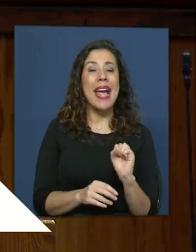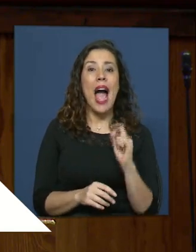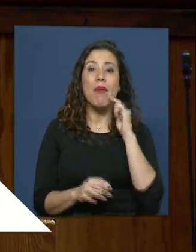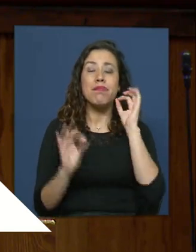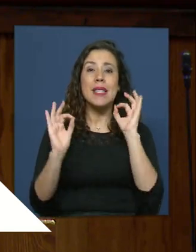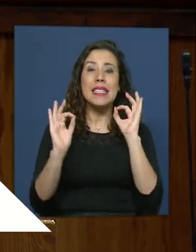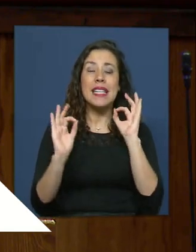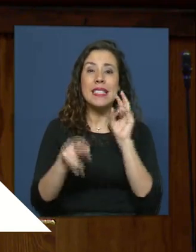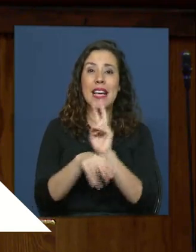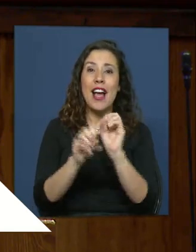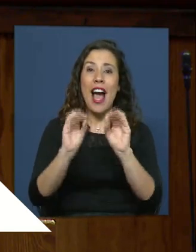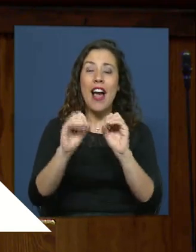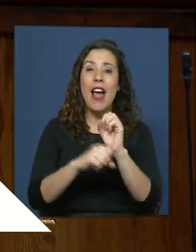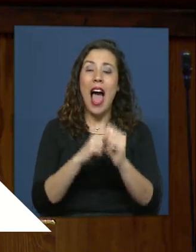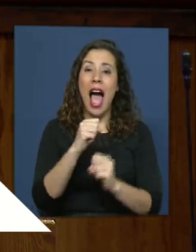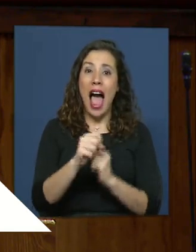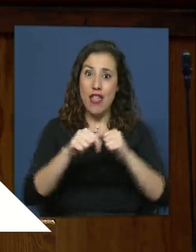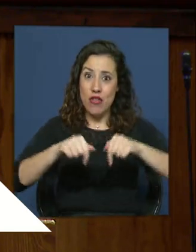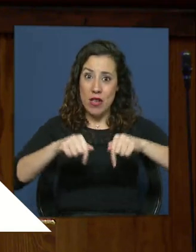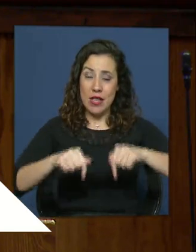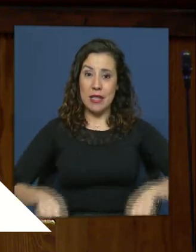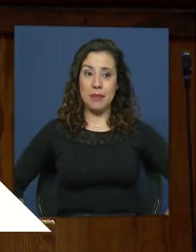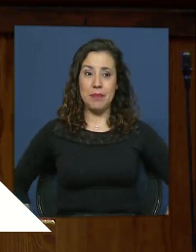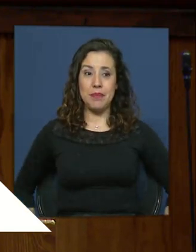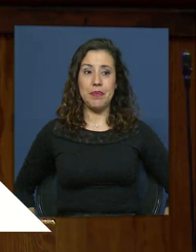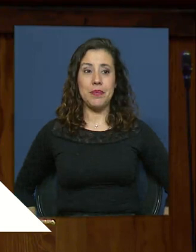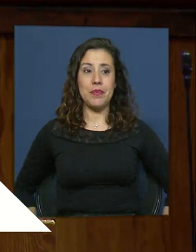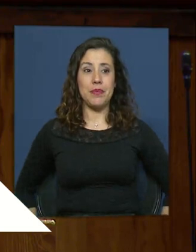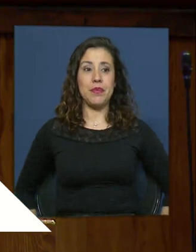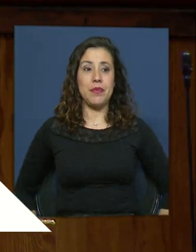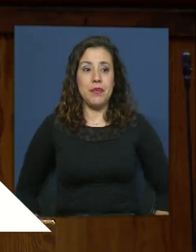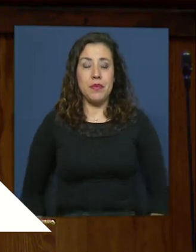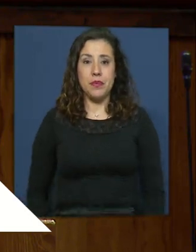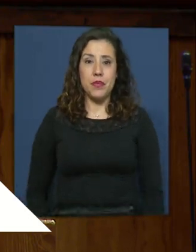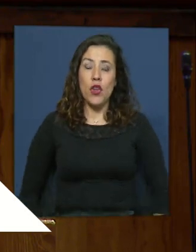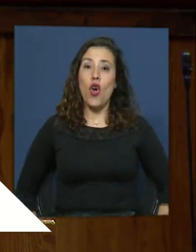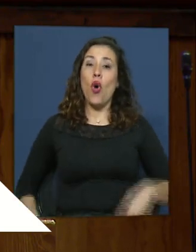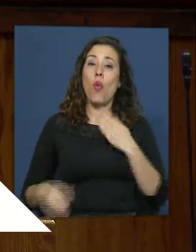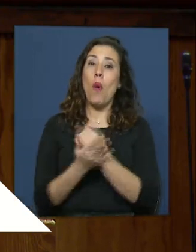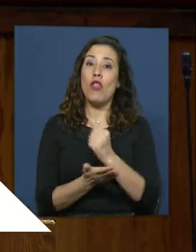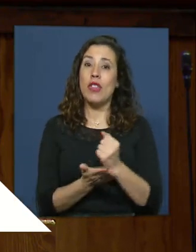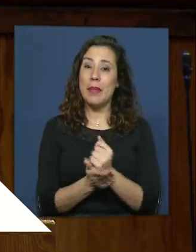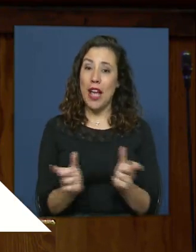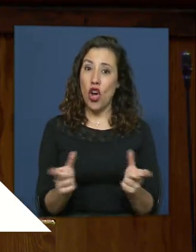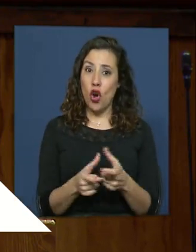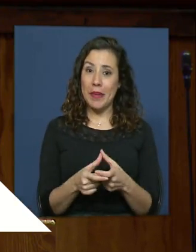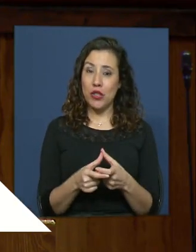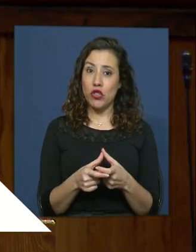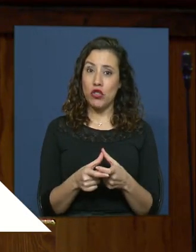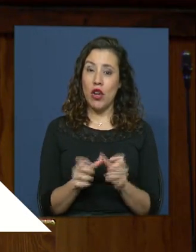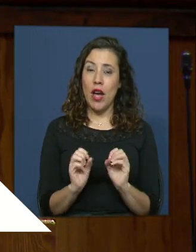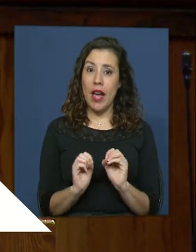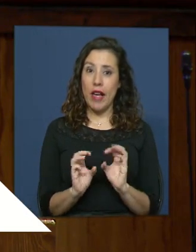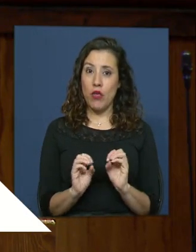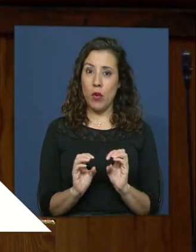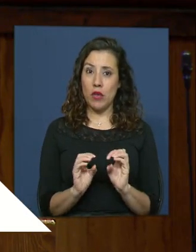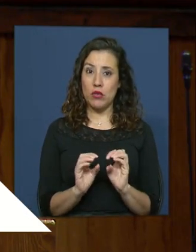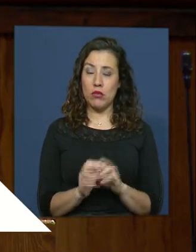excelencia académica durante el año en curso. De la tramitación en la Comisión de